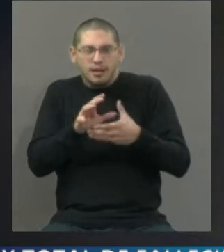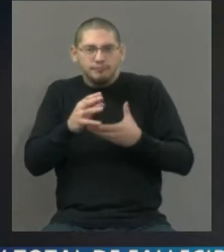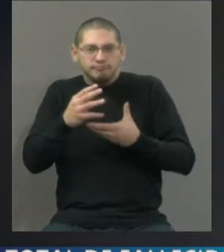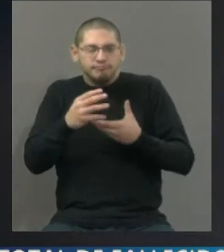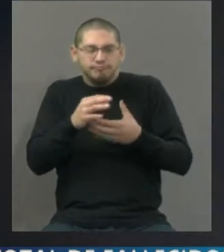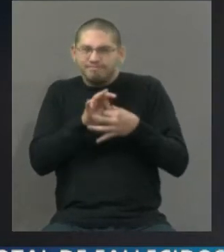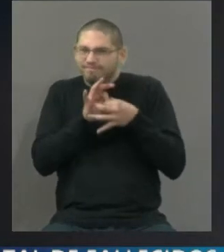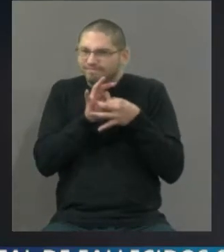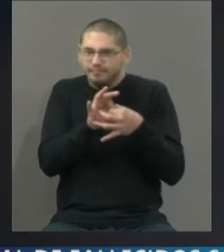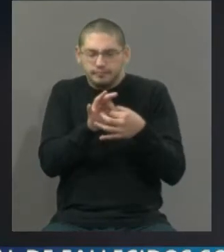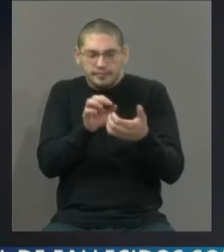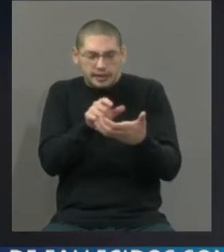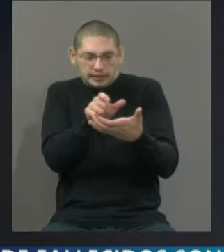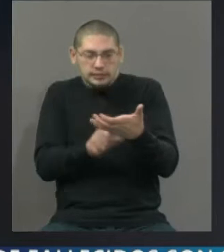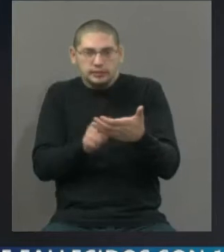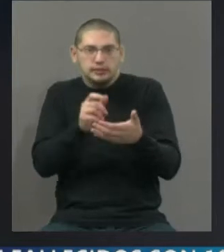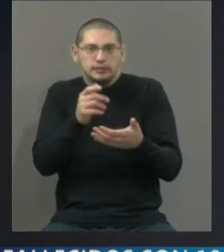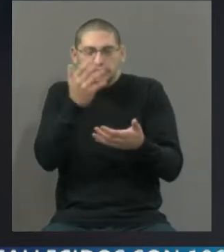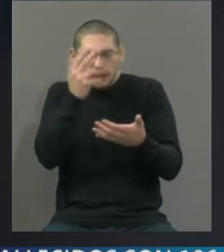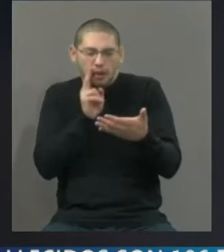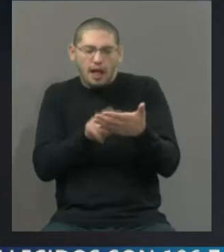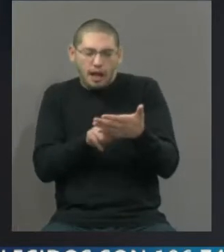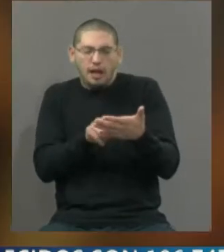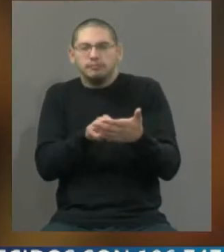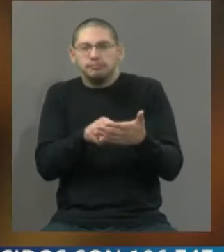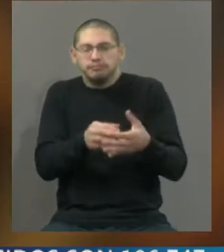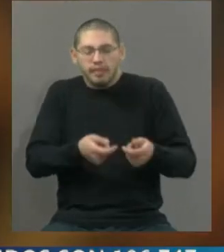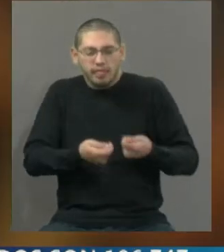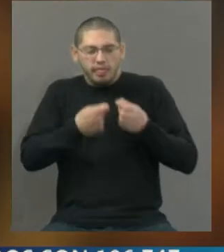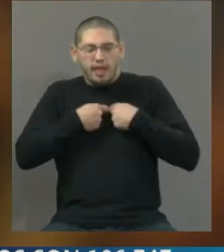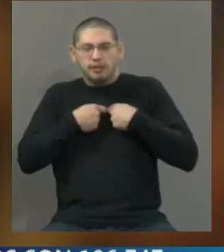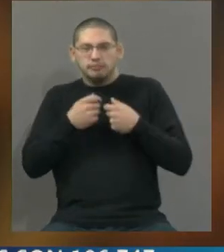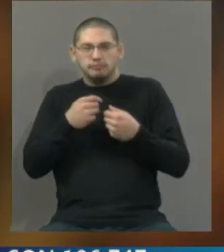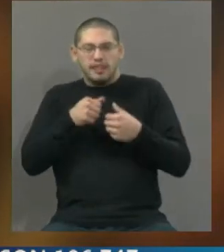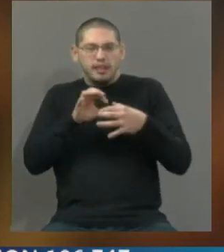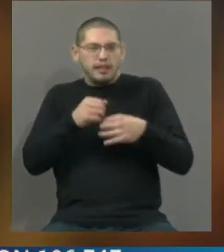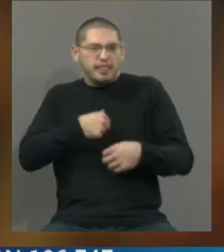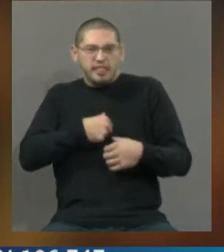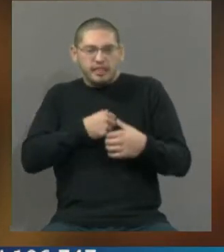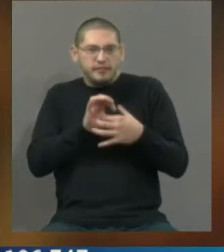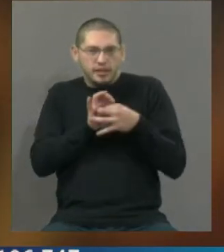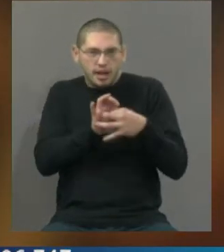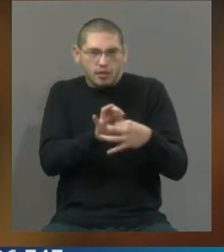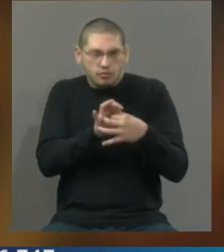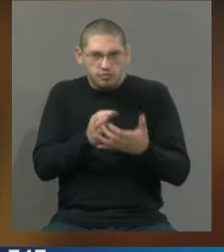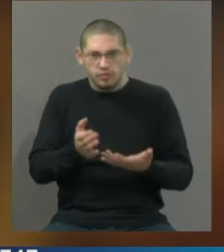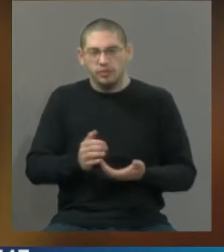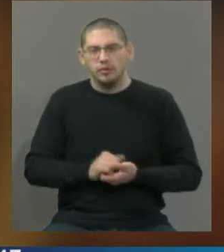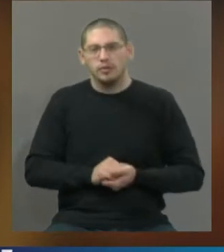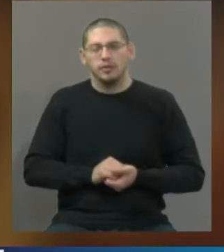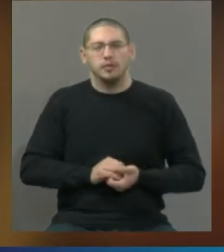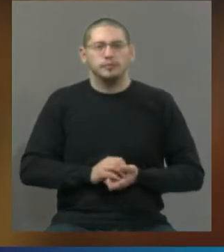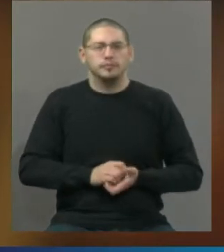identificado con San Martín, y cuando vienen desde otras provincias se sorprenden de esto mismo, ¿no? Es como cómo